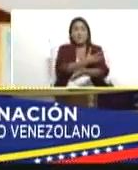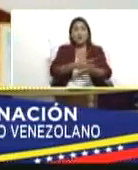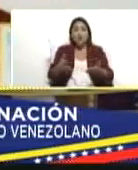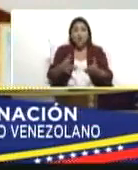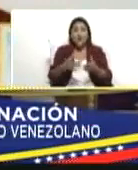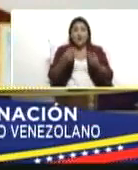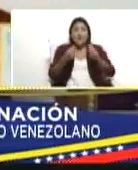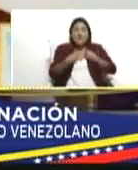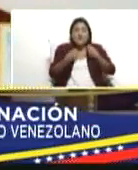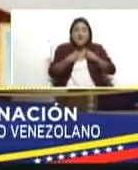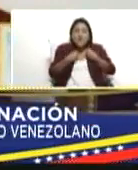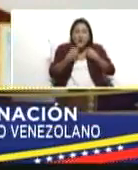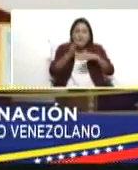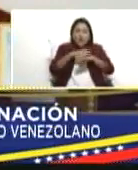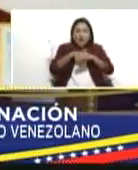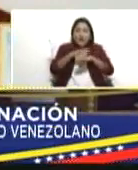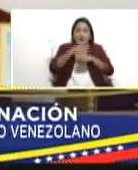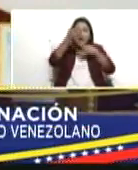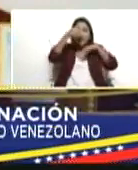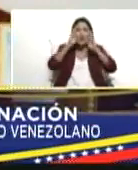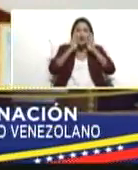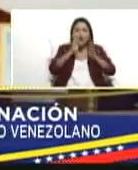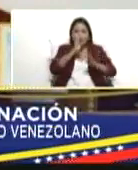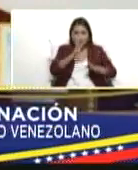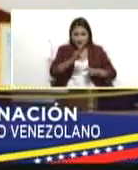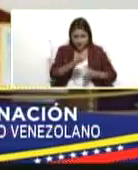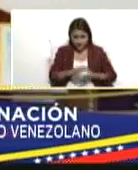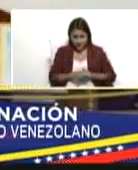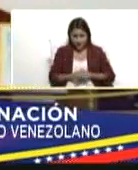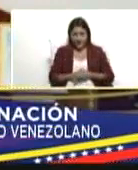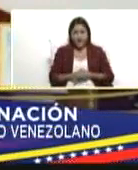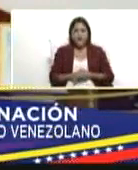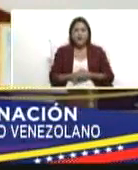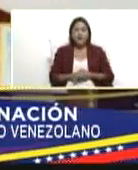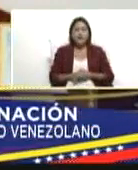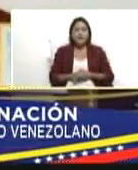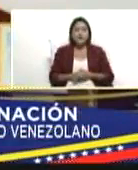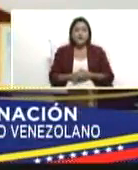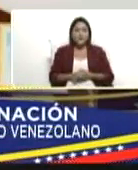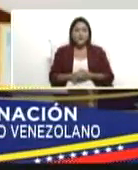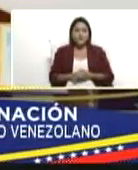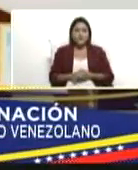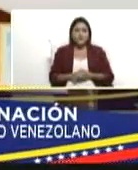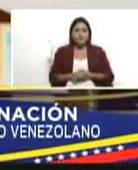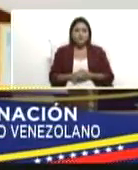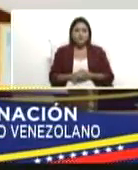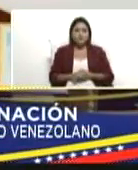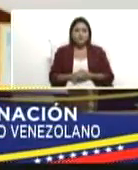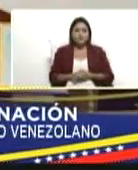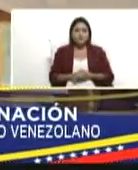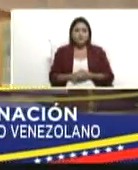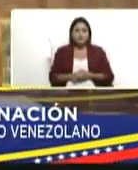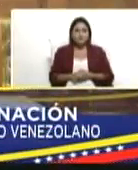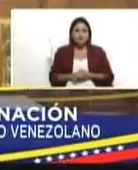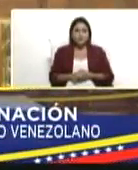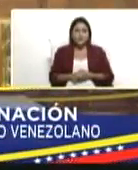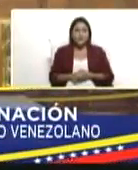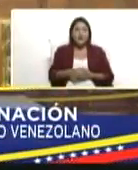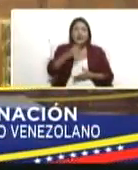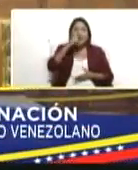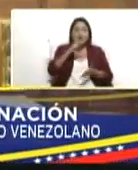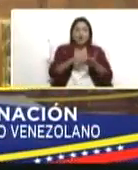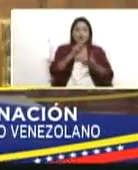vidas en la atención directa y lo hicimos en tiempo de guerra económica desde el año